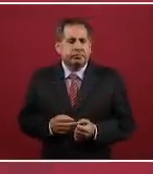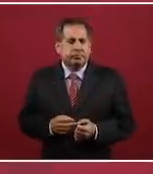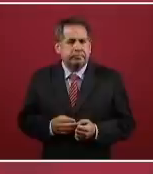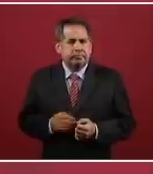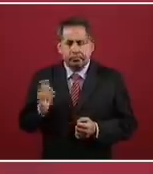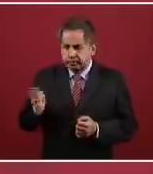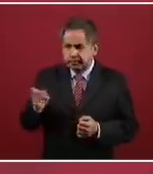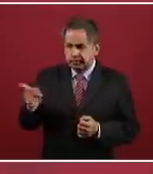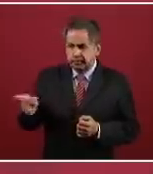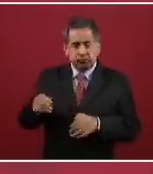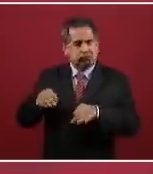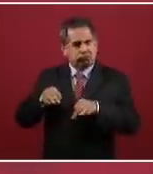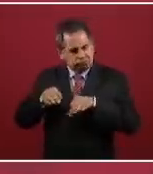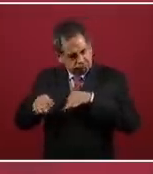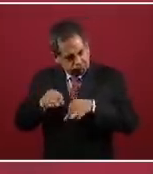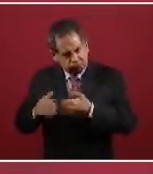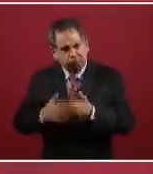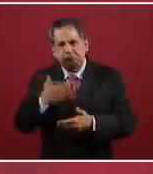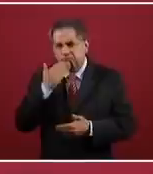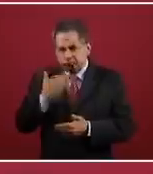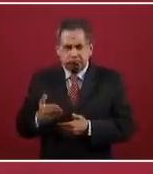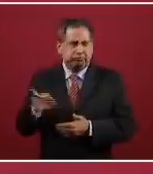es trabajador,